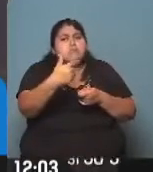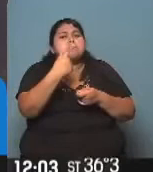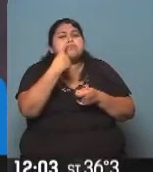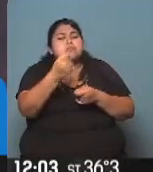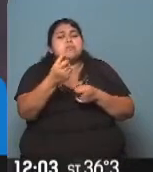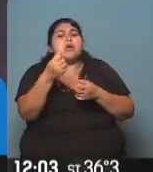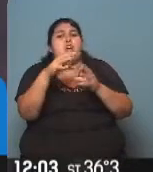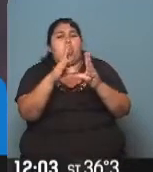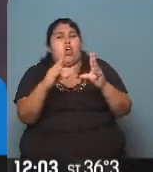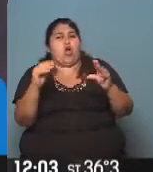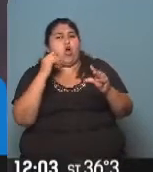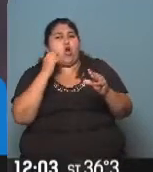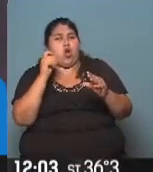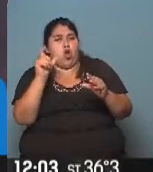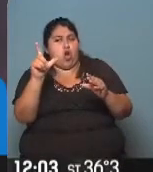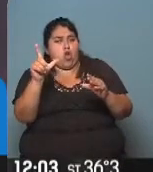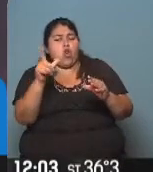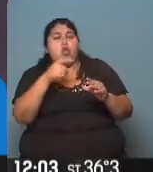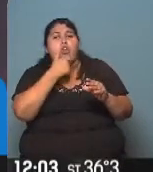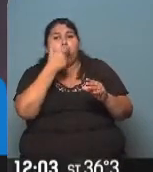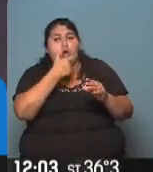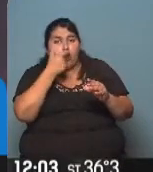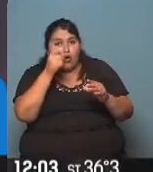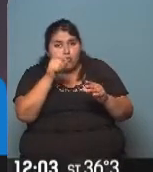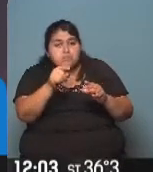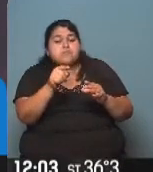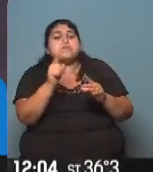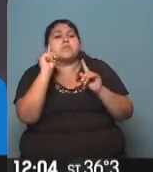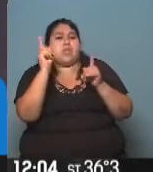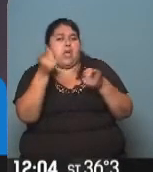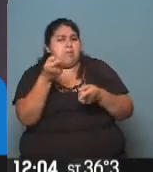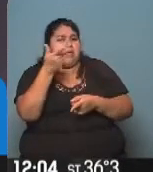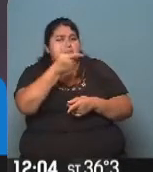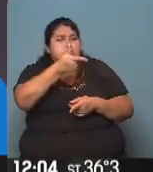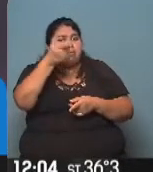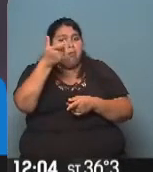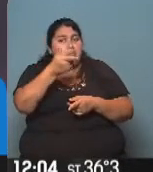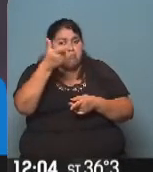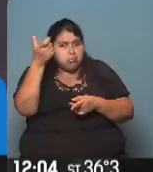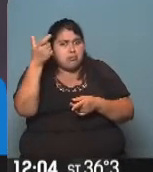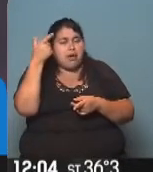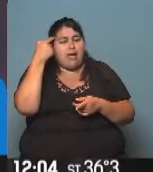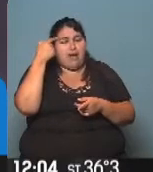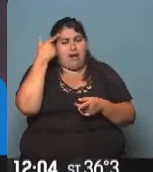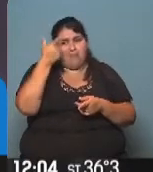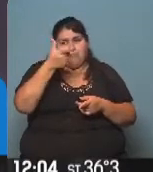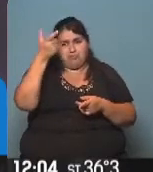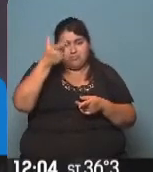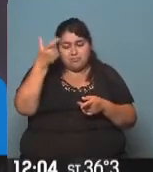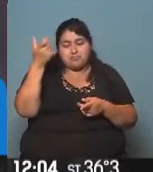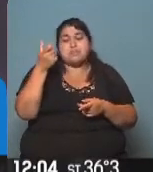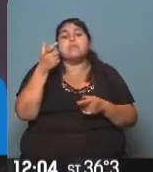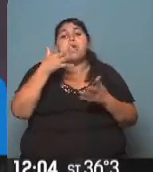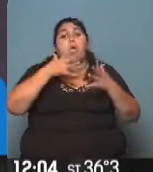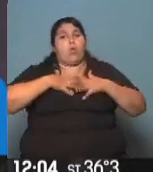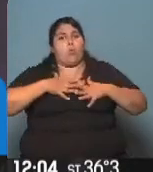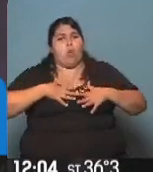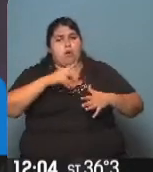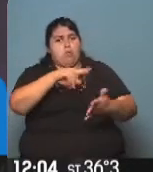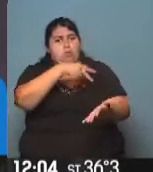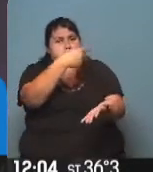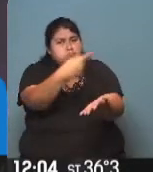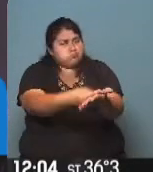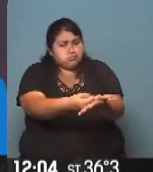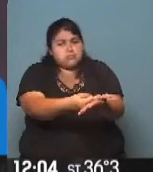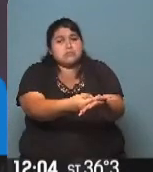gol de color bordó y le disparó dos veces en la cabeza el cuerpo de bryant quedó tendido